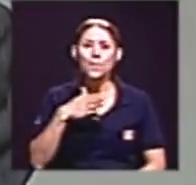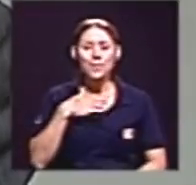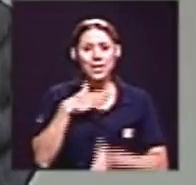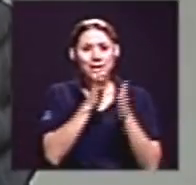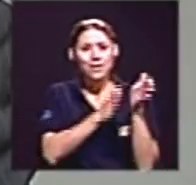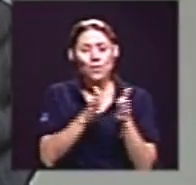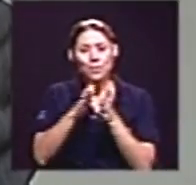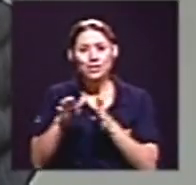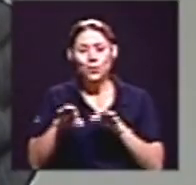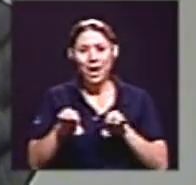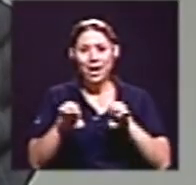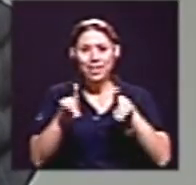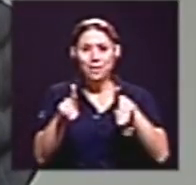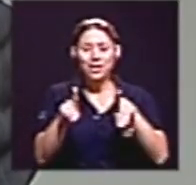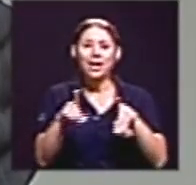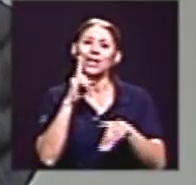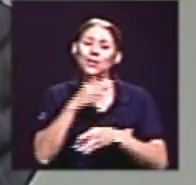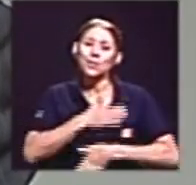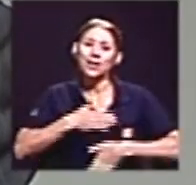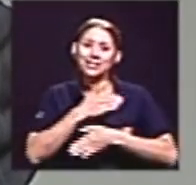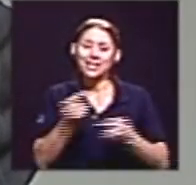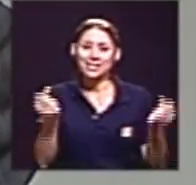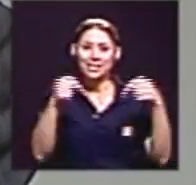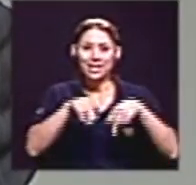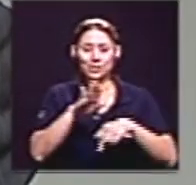académica, y es un placer estar en su programa.